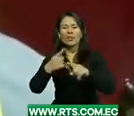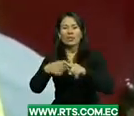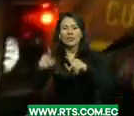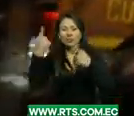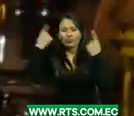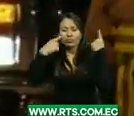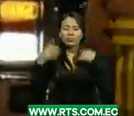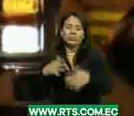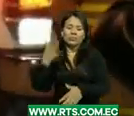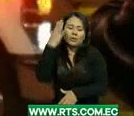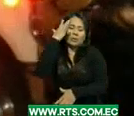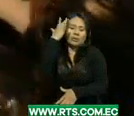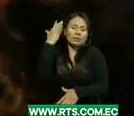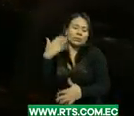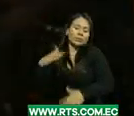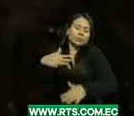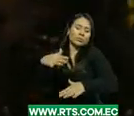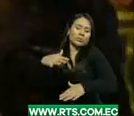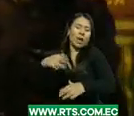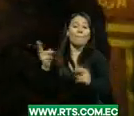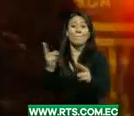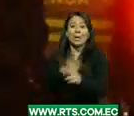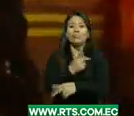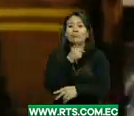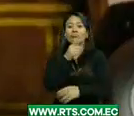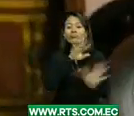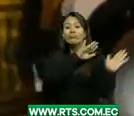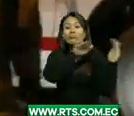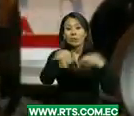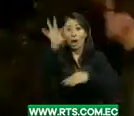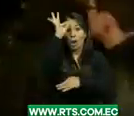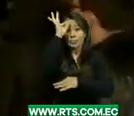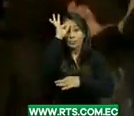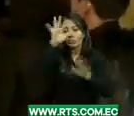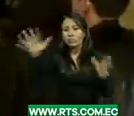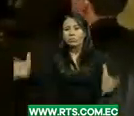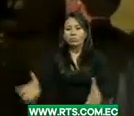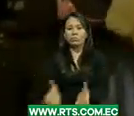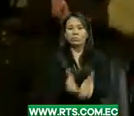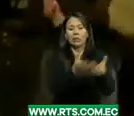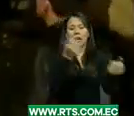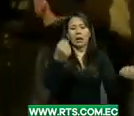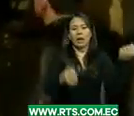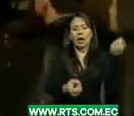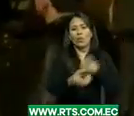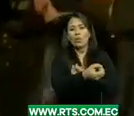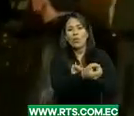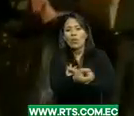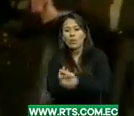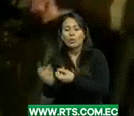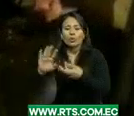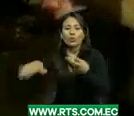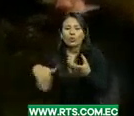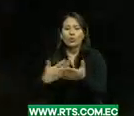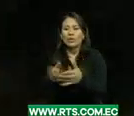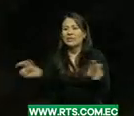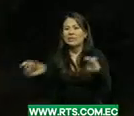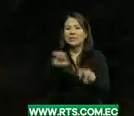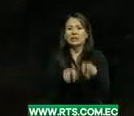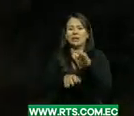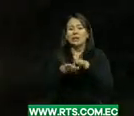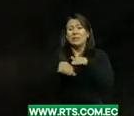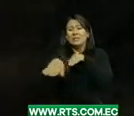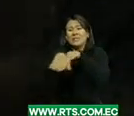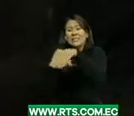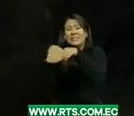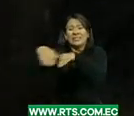de convulsión. Para llegar al lugar de la desgracia y atender a los afectados, las ambulancias y carros de bomberos tuvieron que sortear el congestionamiento